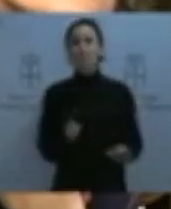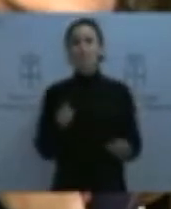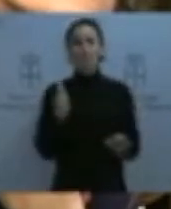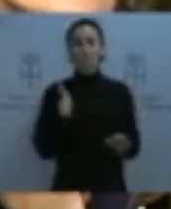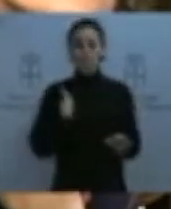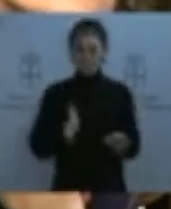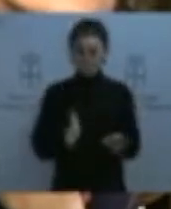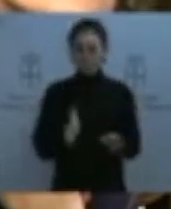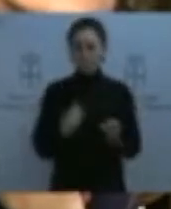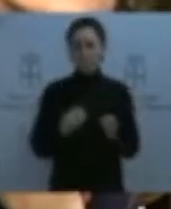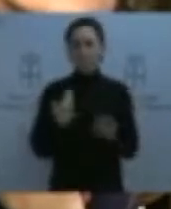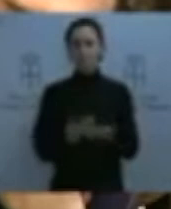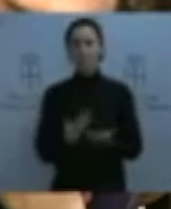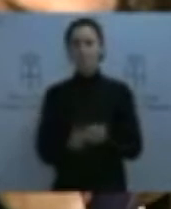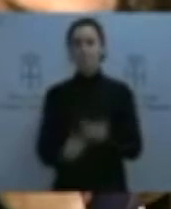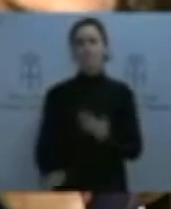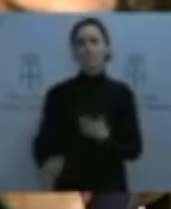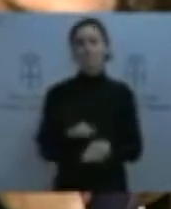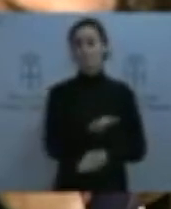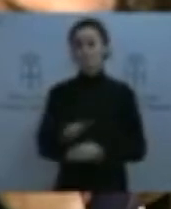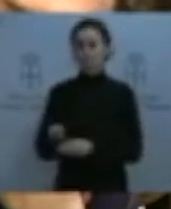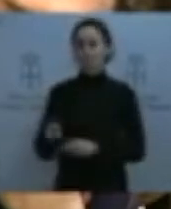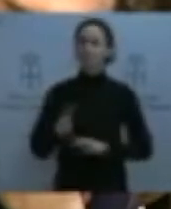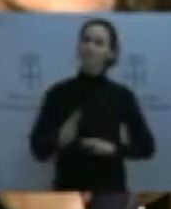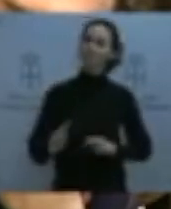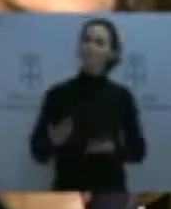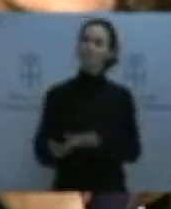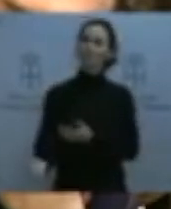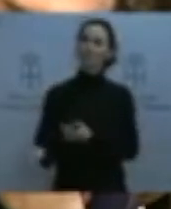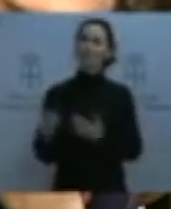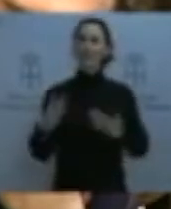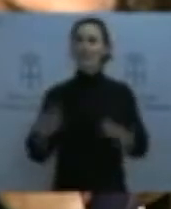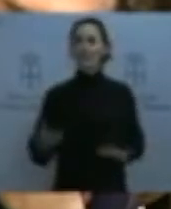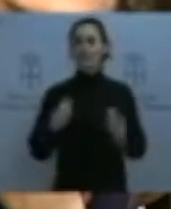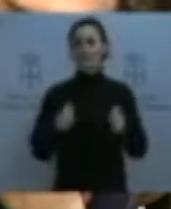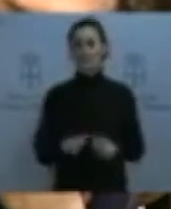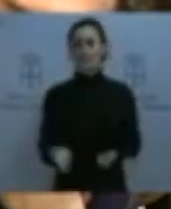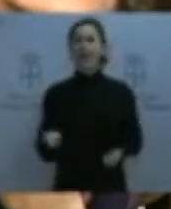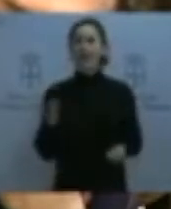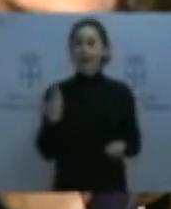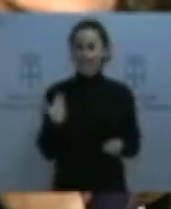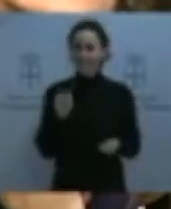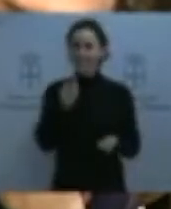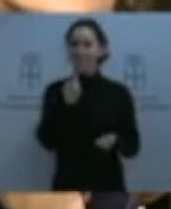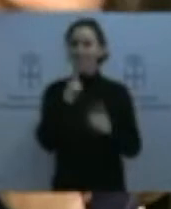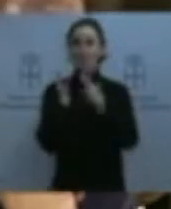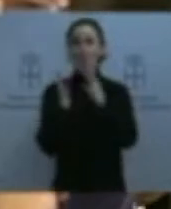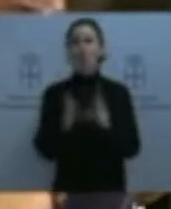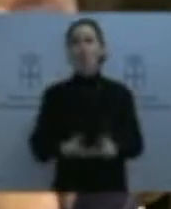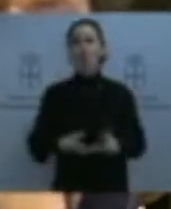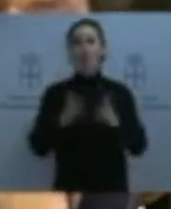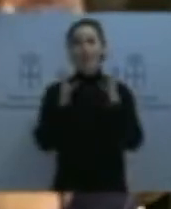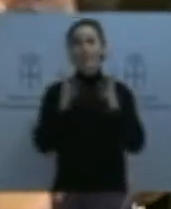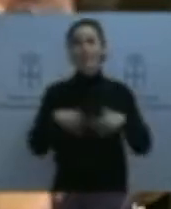subvenciones recibidas por el Gobierno o el Principado de Asturias. La información que se nos remitió ayer se refiere a la contabilidad.